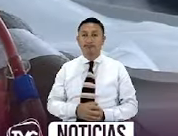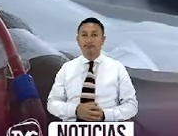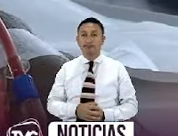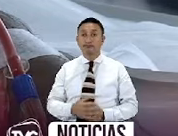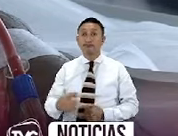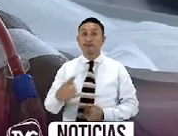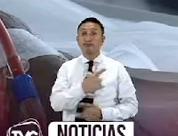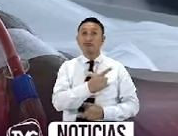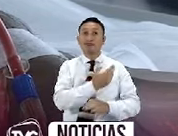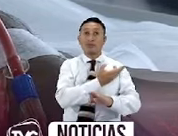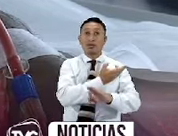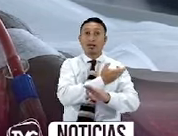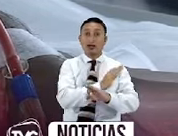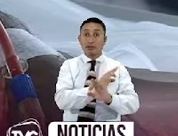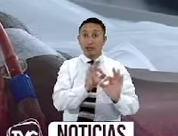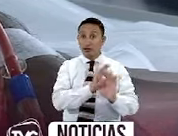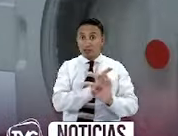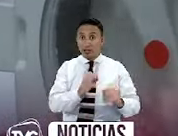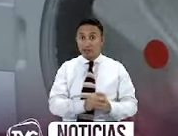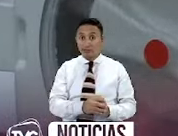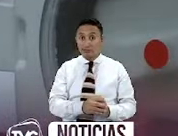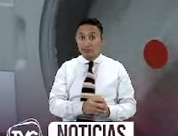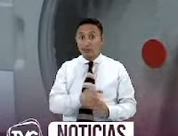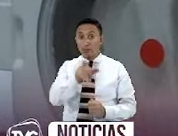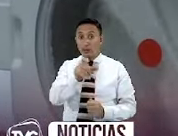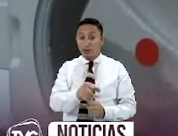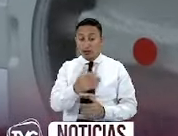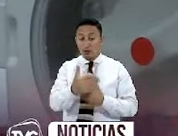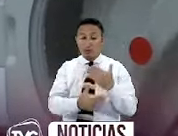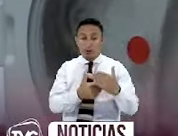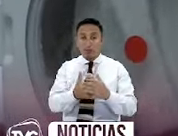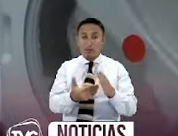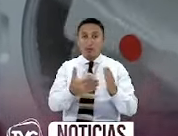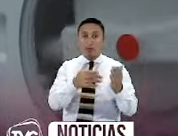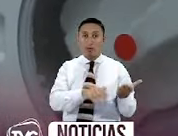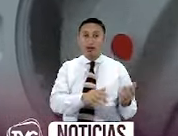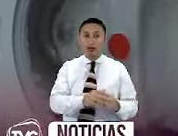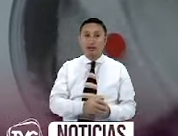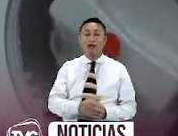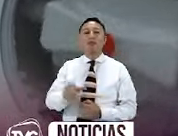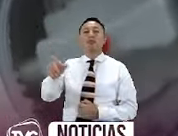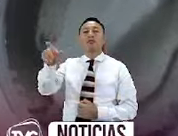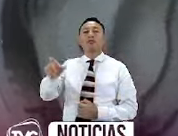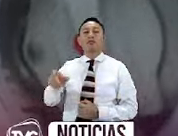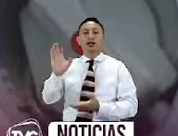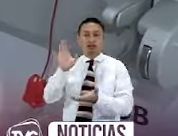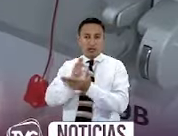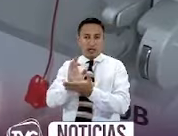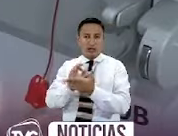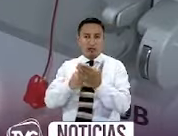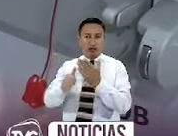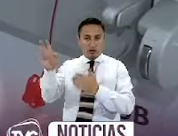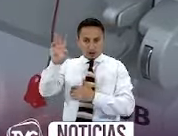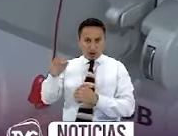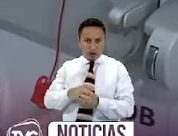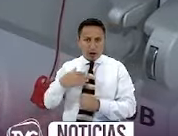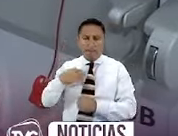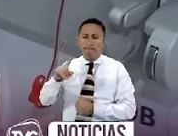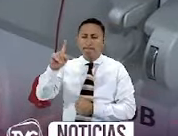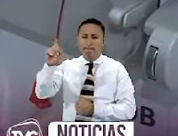lo peor que podría pasar es la muerte. Frente a esto hemos intentado contactarnos con el IES y el Ministerio de Salud para conocer su